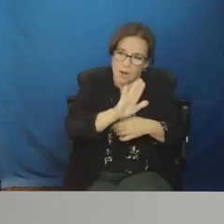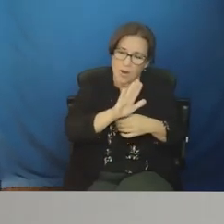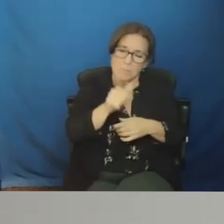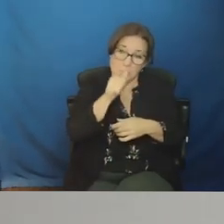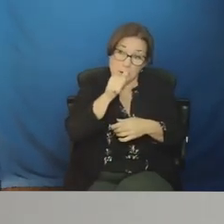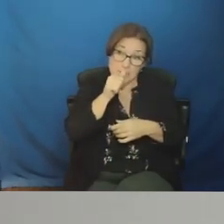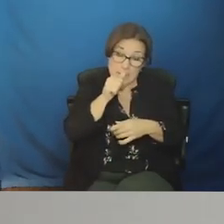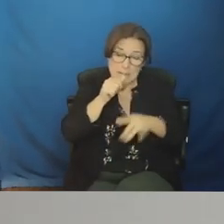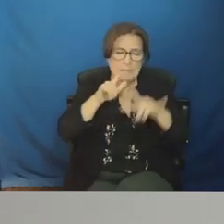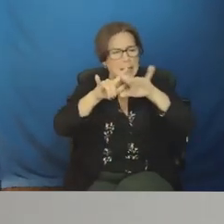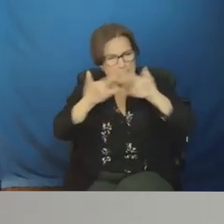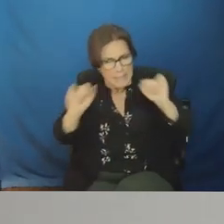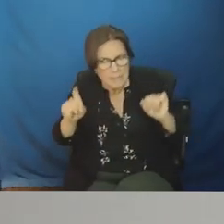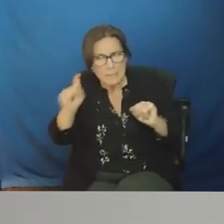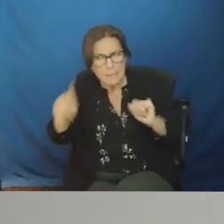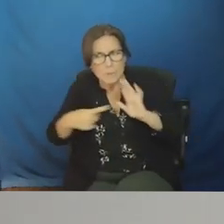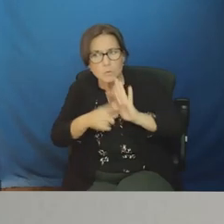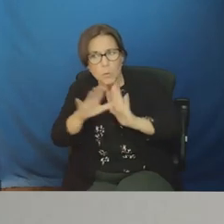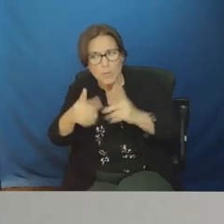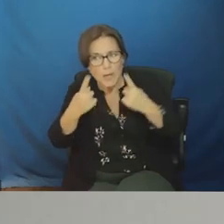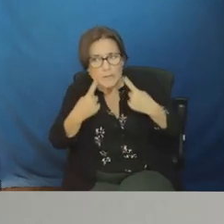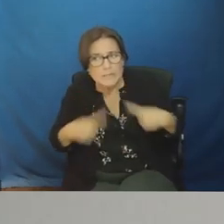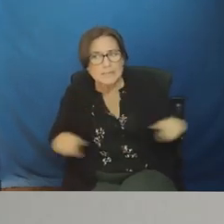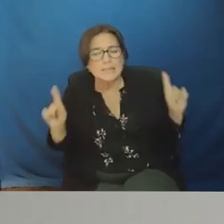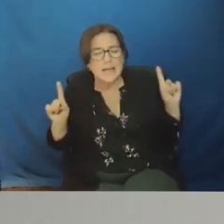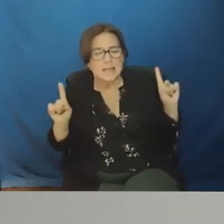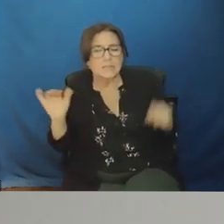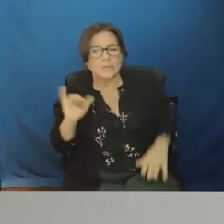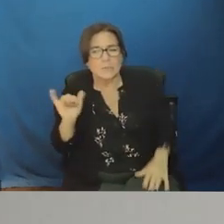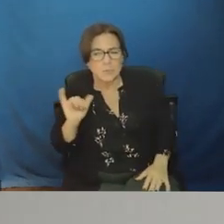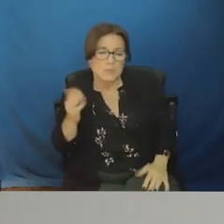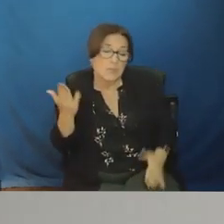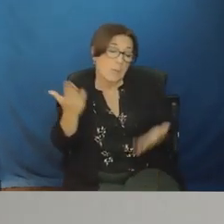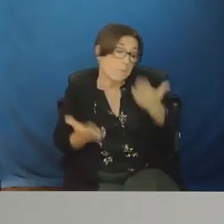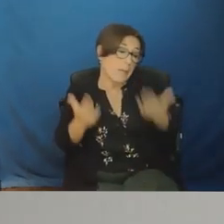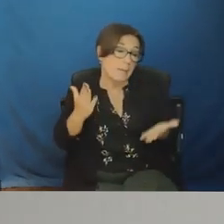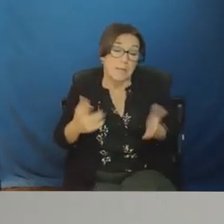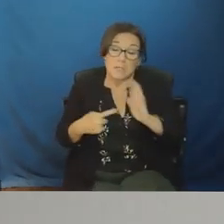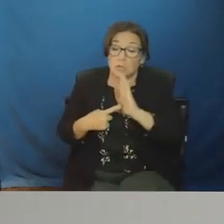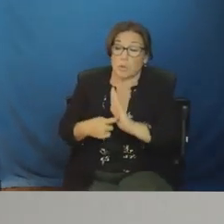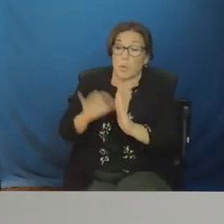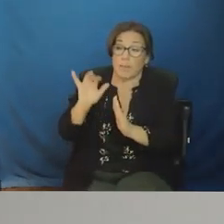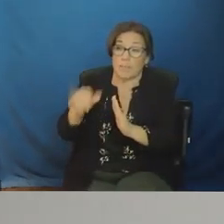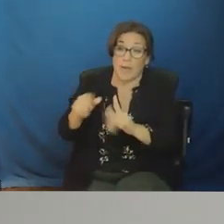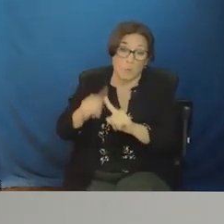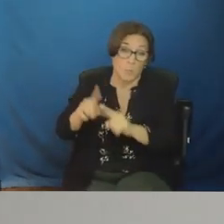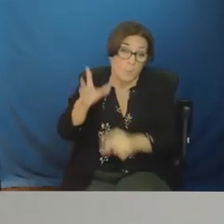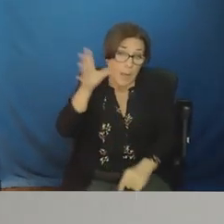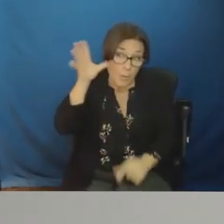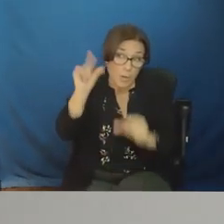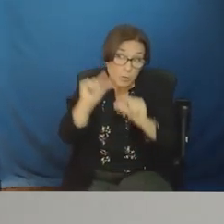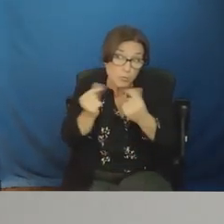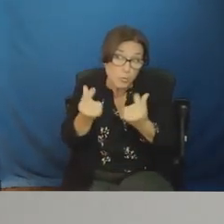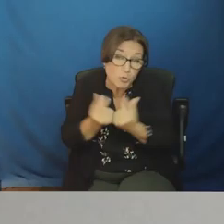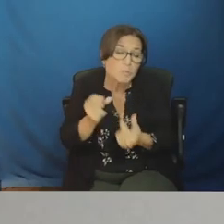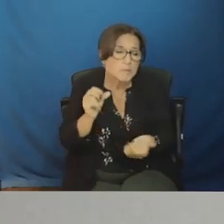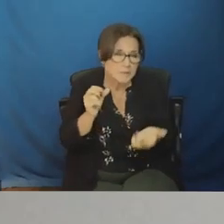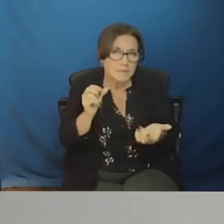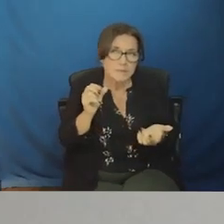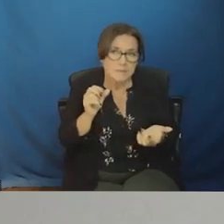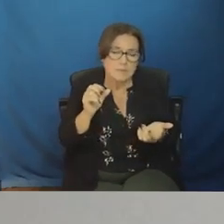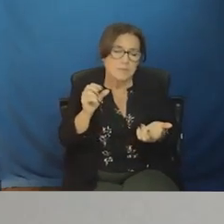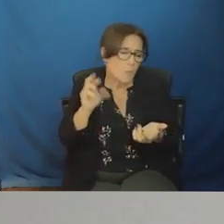tampoco refleja el éxito que pueda estar ocurriendo incluso en los datos internos cómo podemos lograr eso